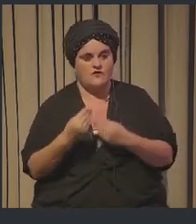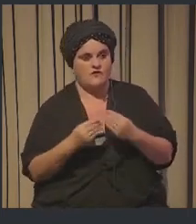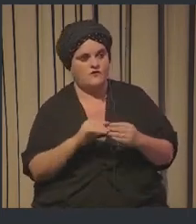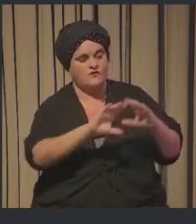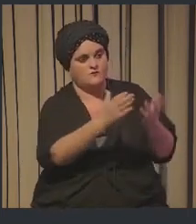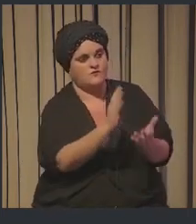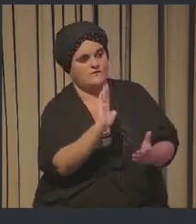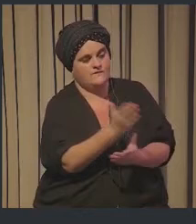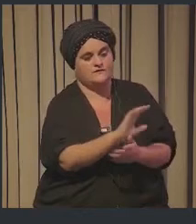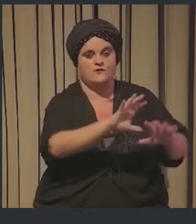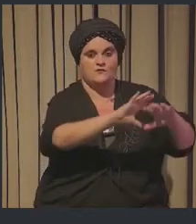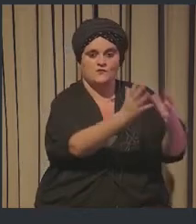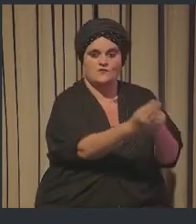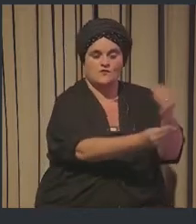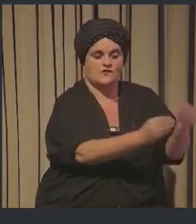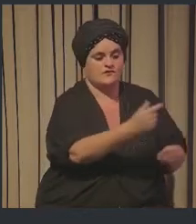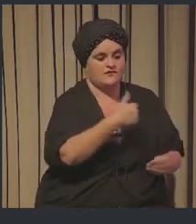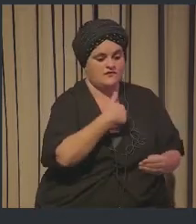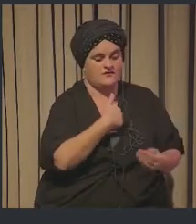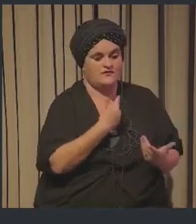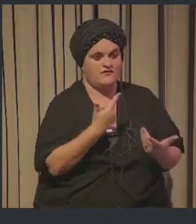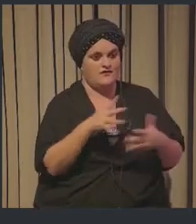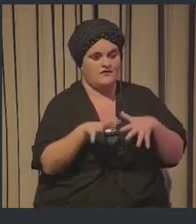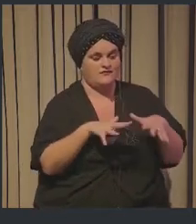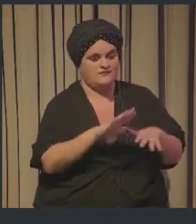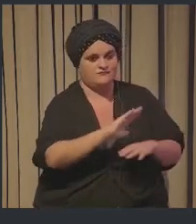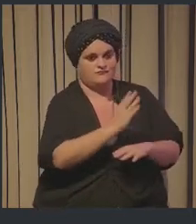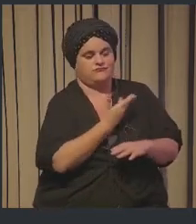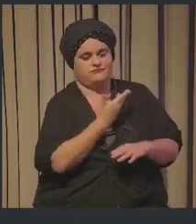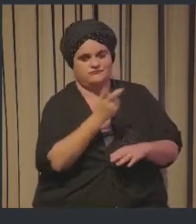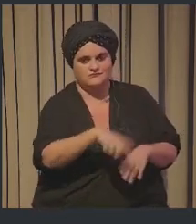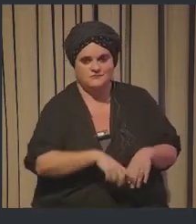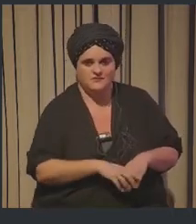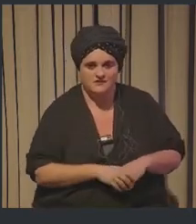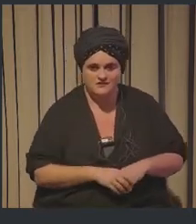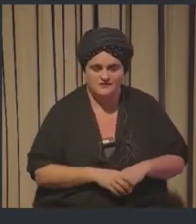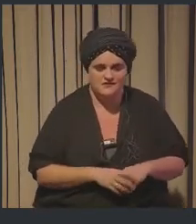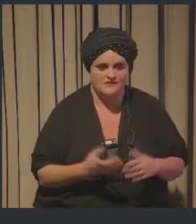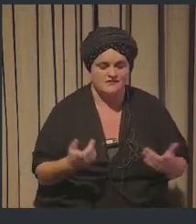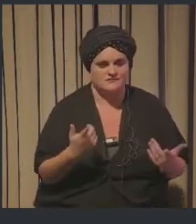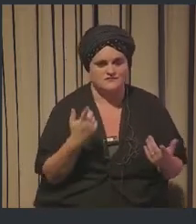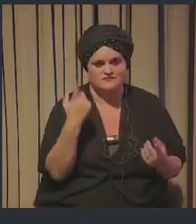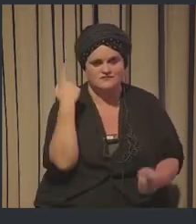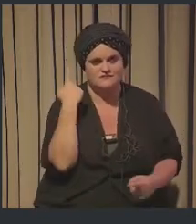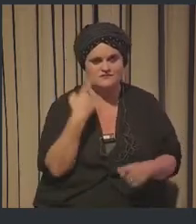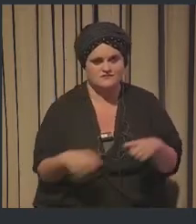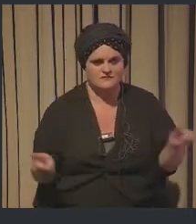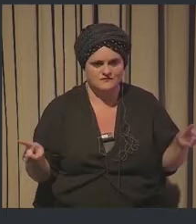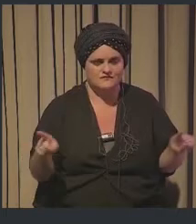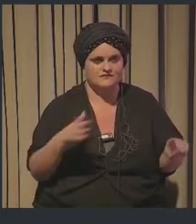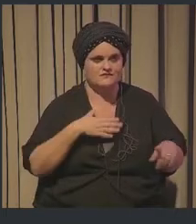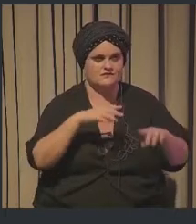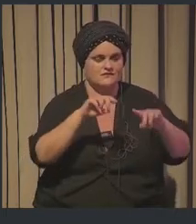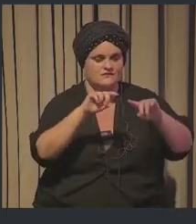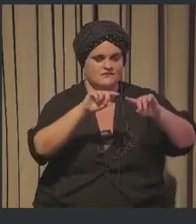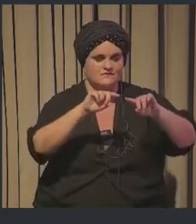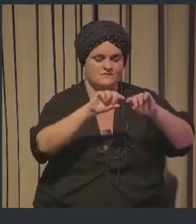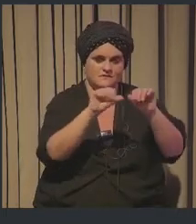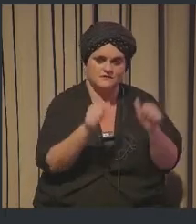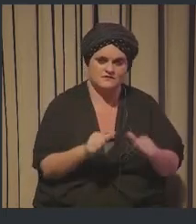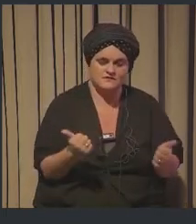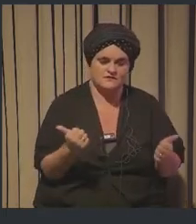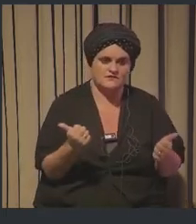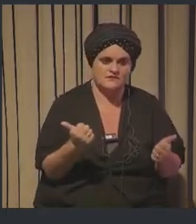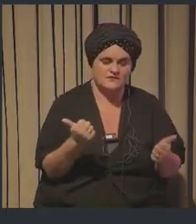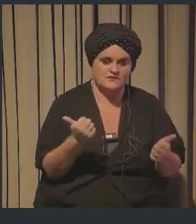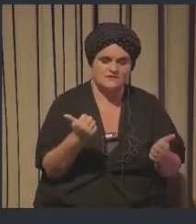y lo que hace el mundo cambia nuestras acciones. Y esta es una enorme diferenciación. Y nuestra metodología y lo que enseñamos